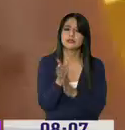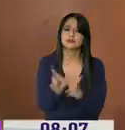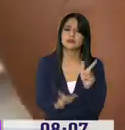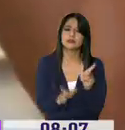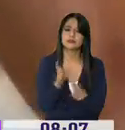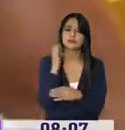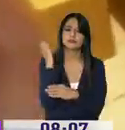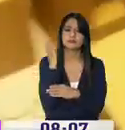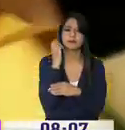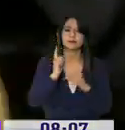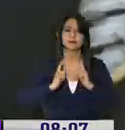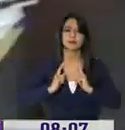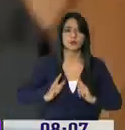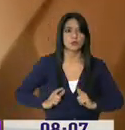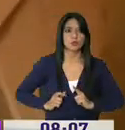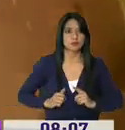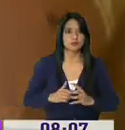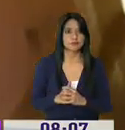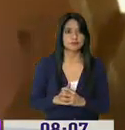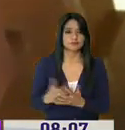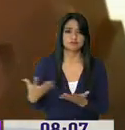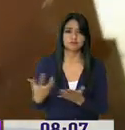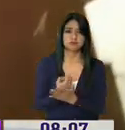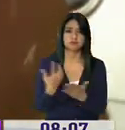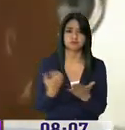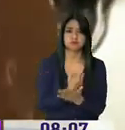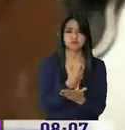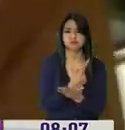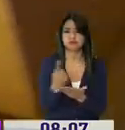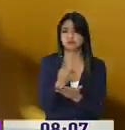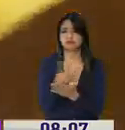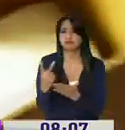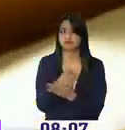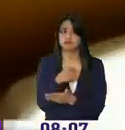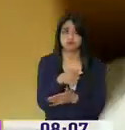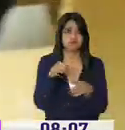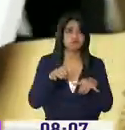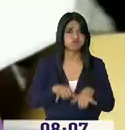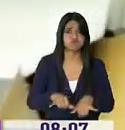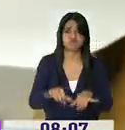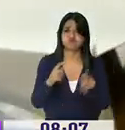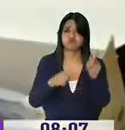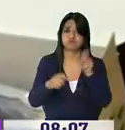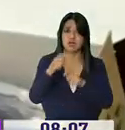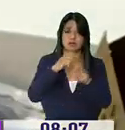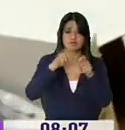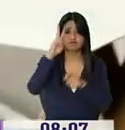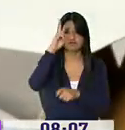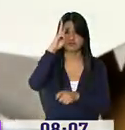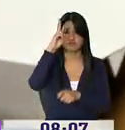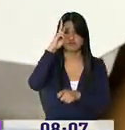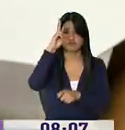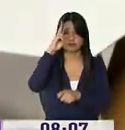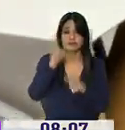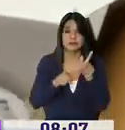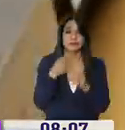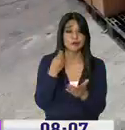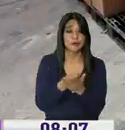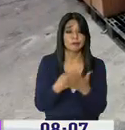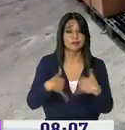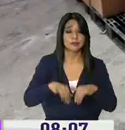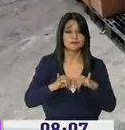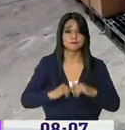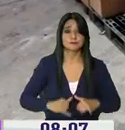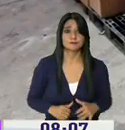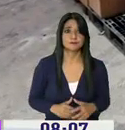país. Los decomisos son a semana seguida, es decir que la producción clandestina no para y la demanda en el mercado tampoco, en